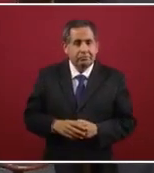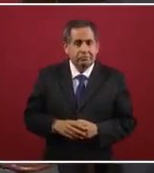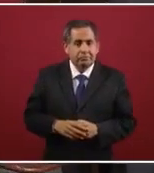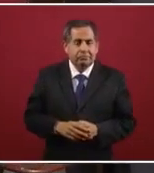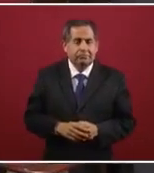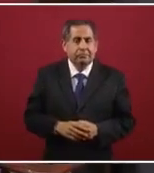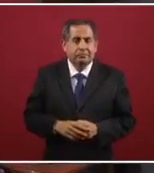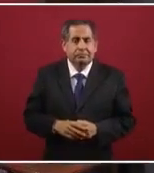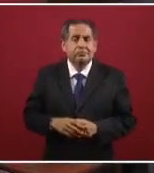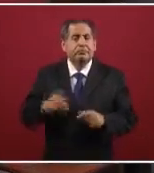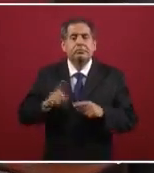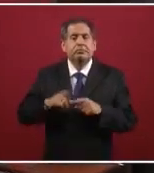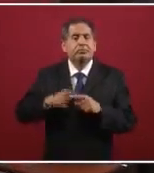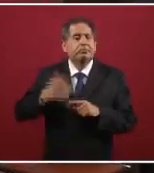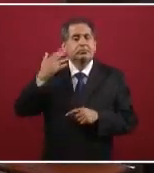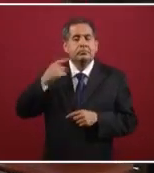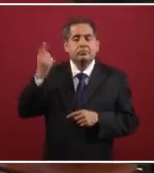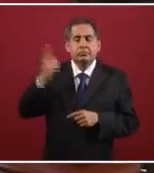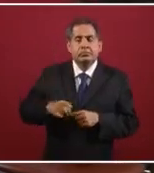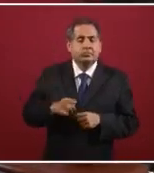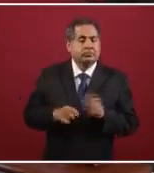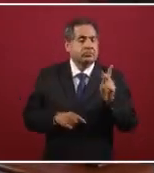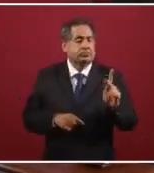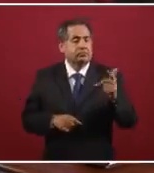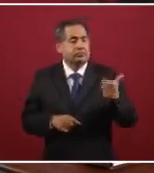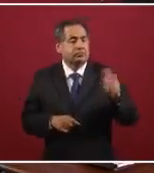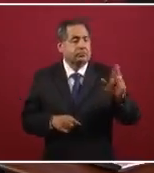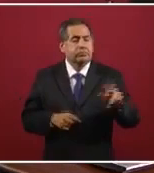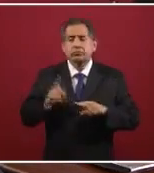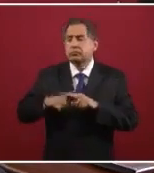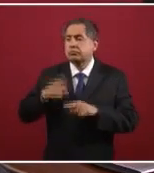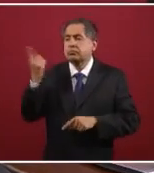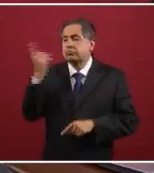¿Quién mandaba en la Procuraduría?